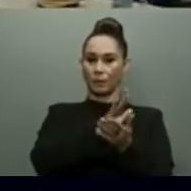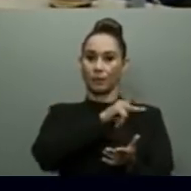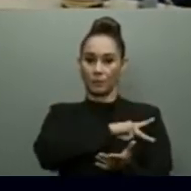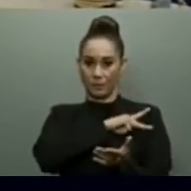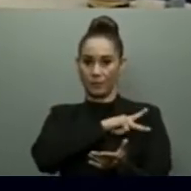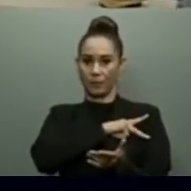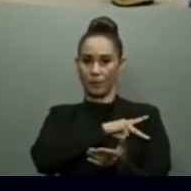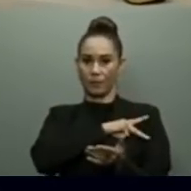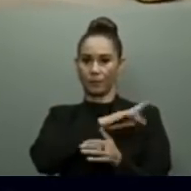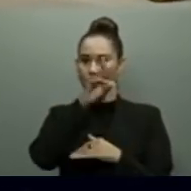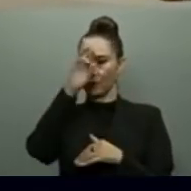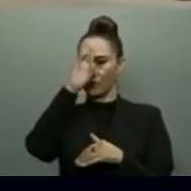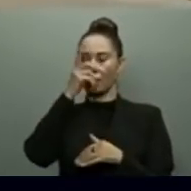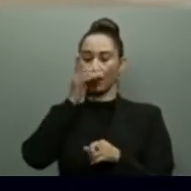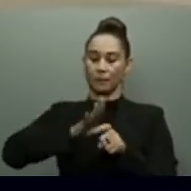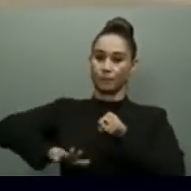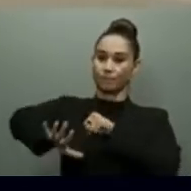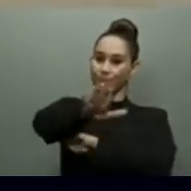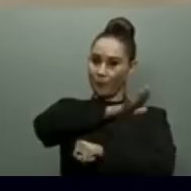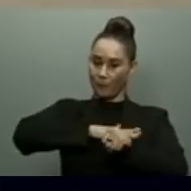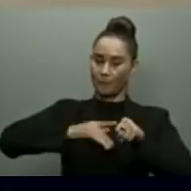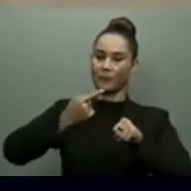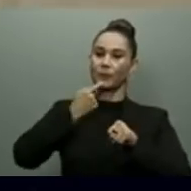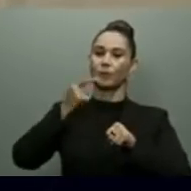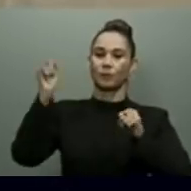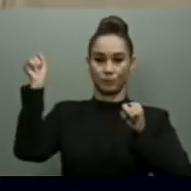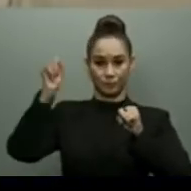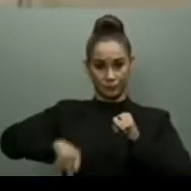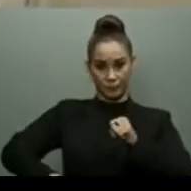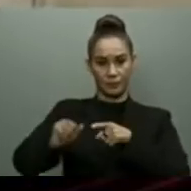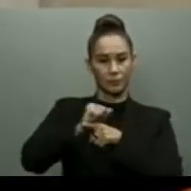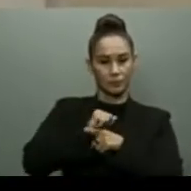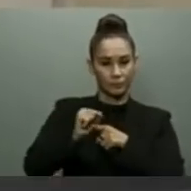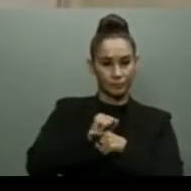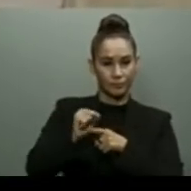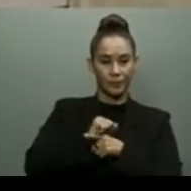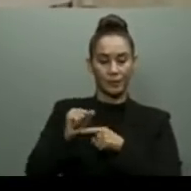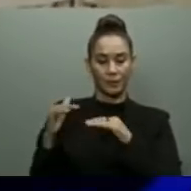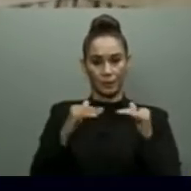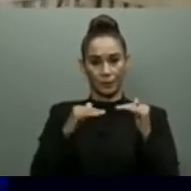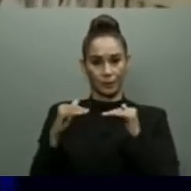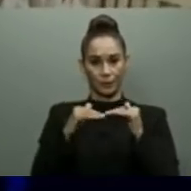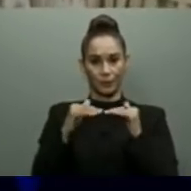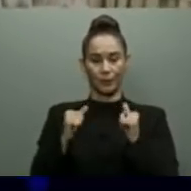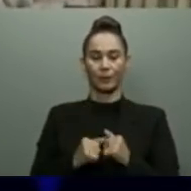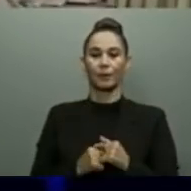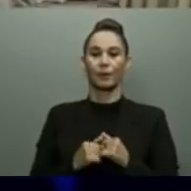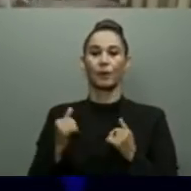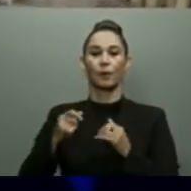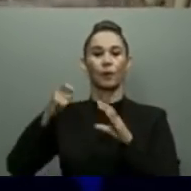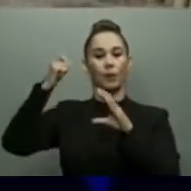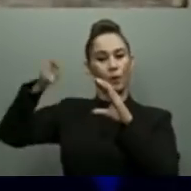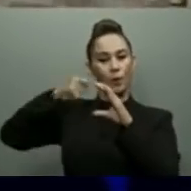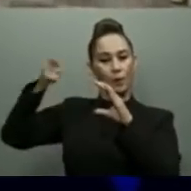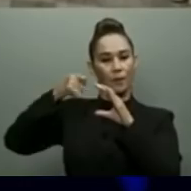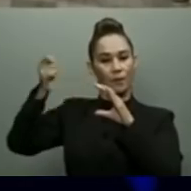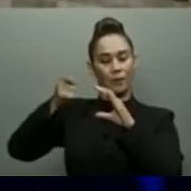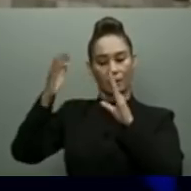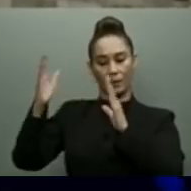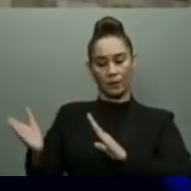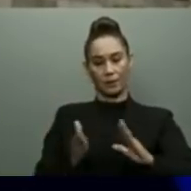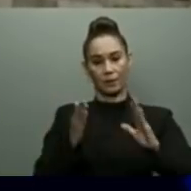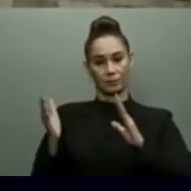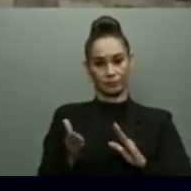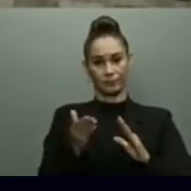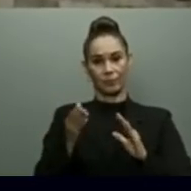el país completo ha dicho presente en este tema. Así que le dejo con unos videos que tiene preparado la